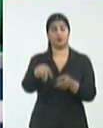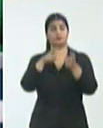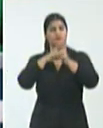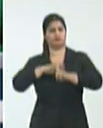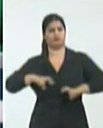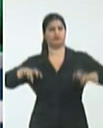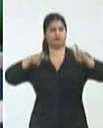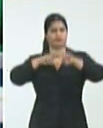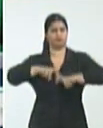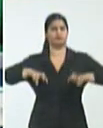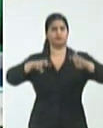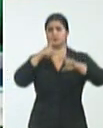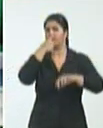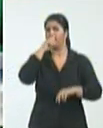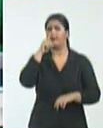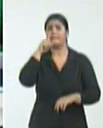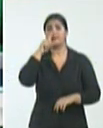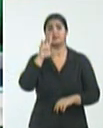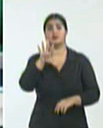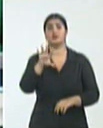de